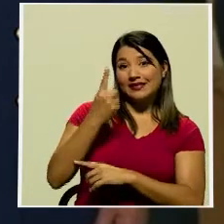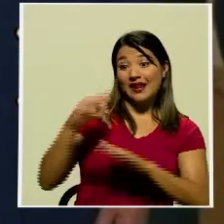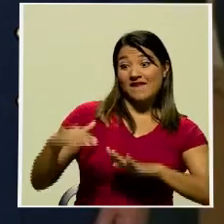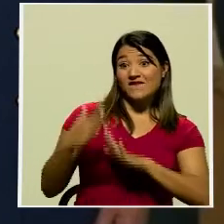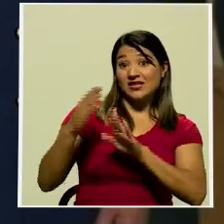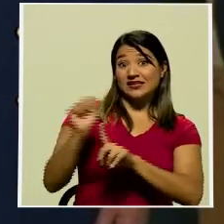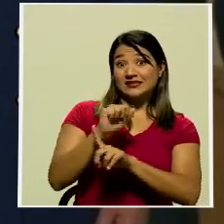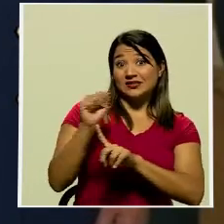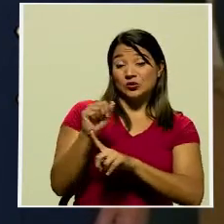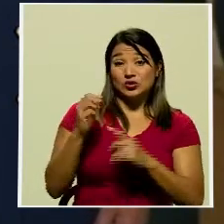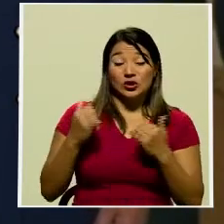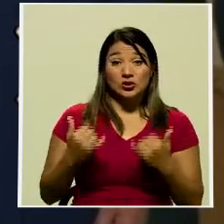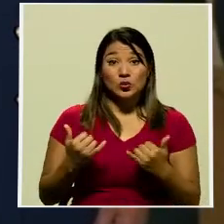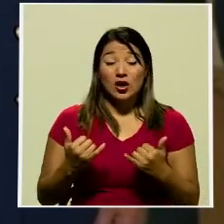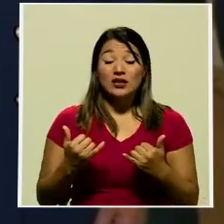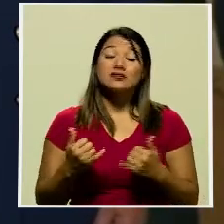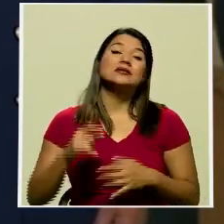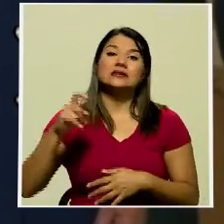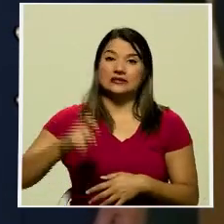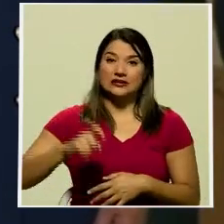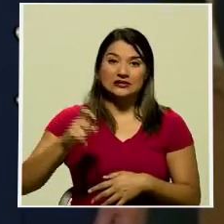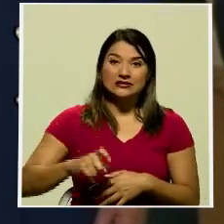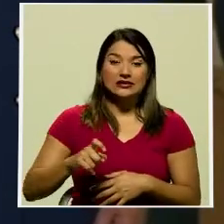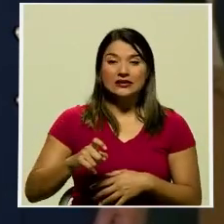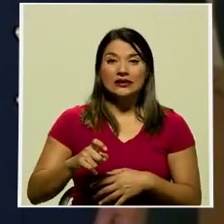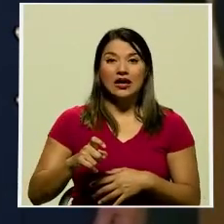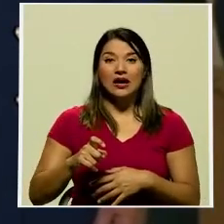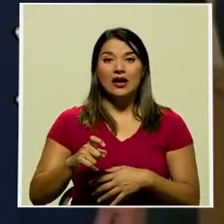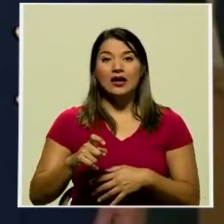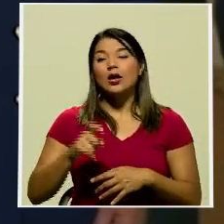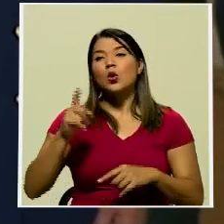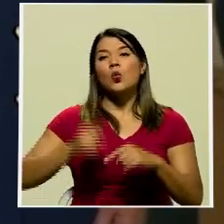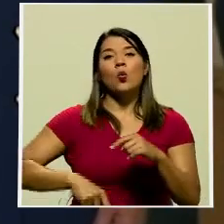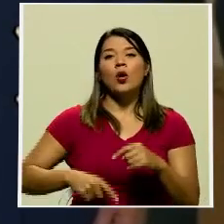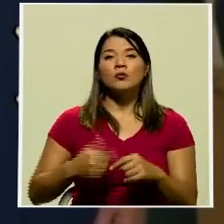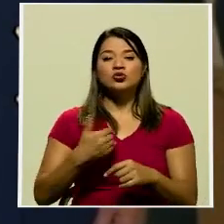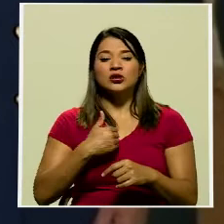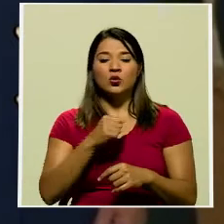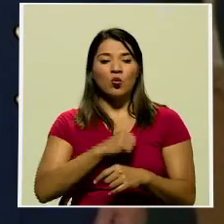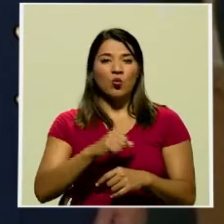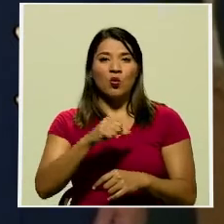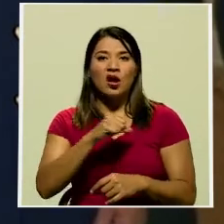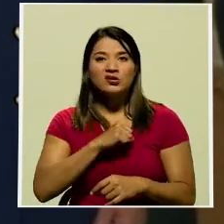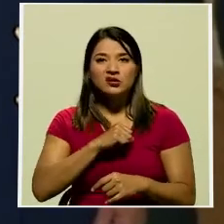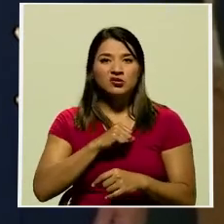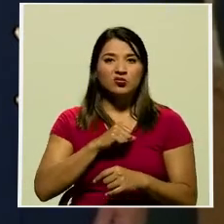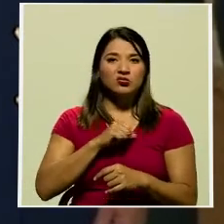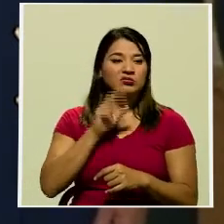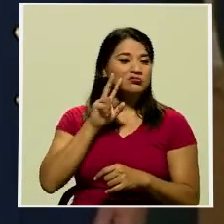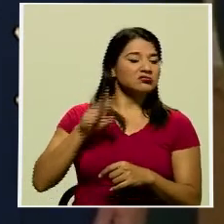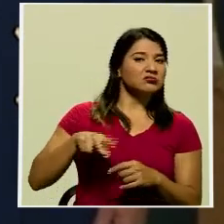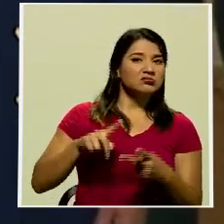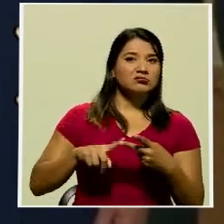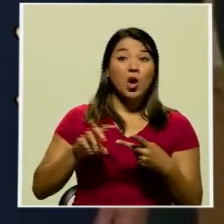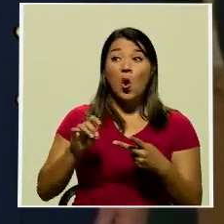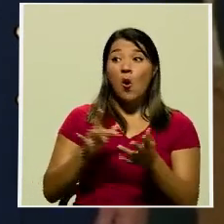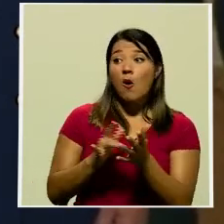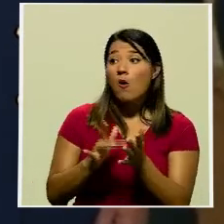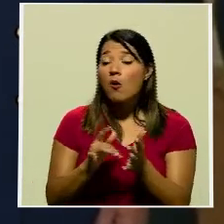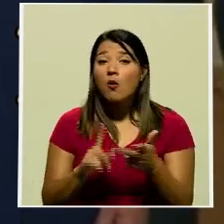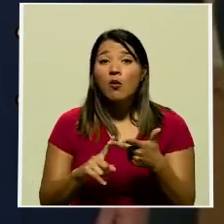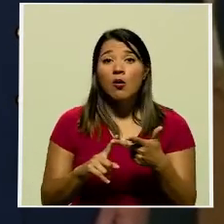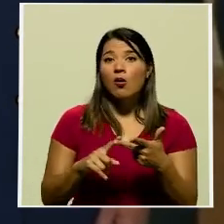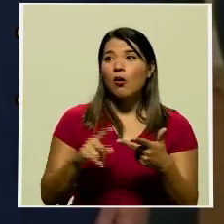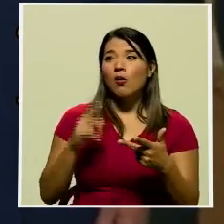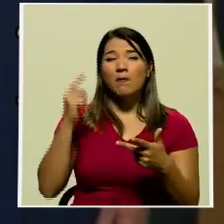situación requiere que no haya espacio para mezquindades, oportunismos, vanidades o